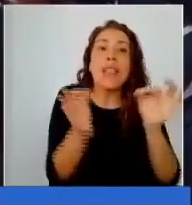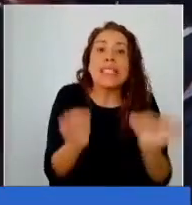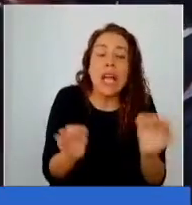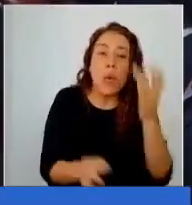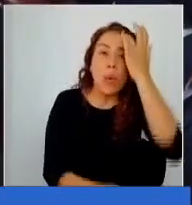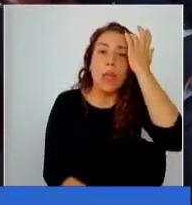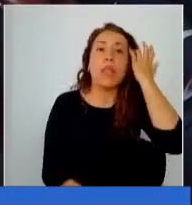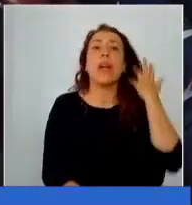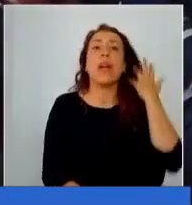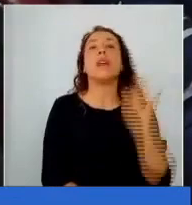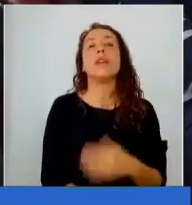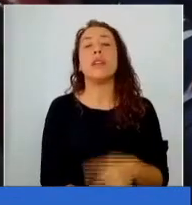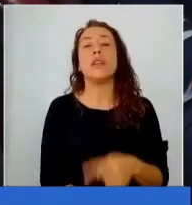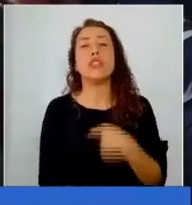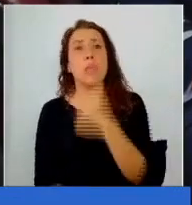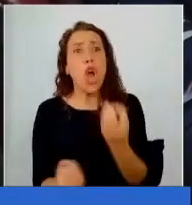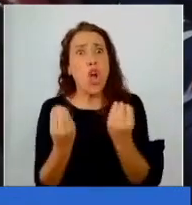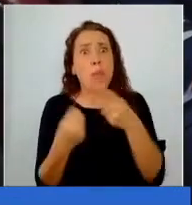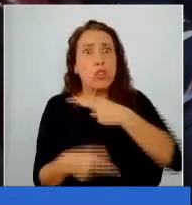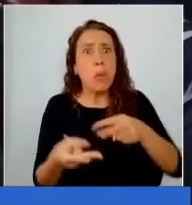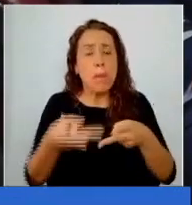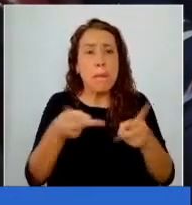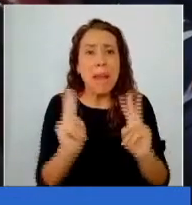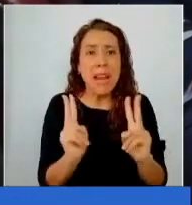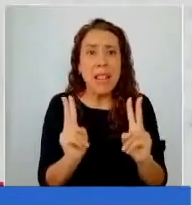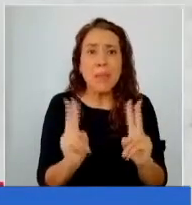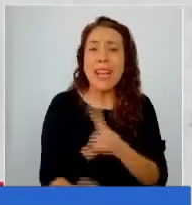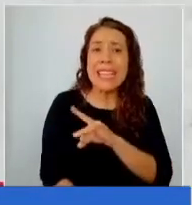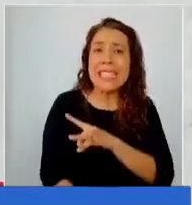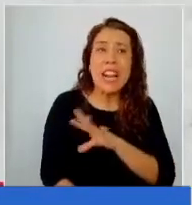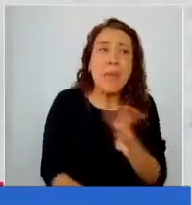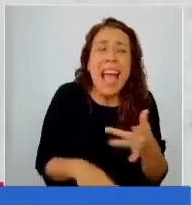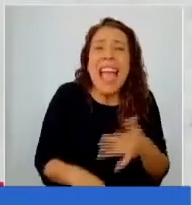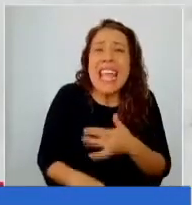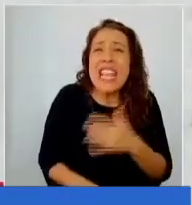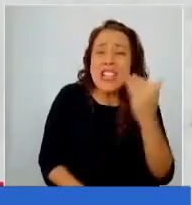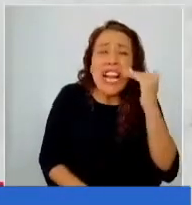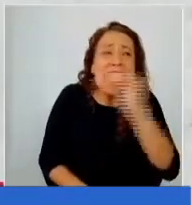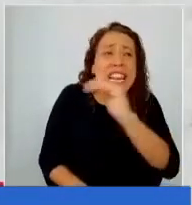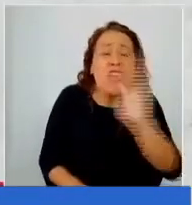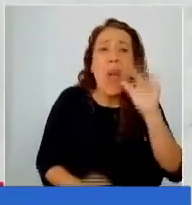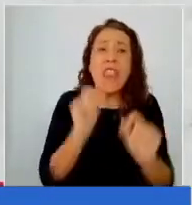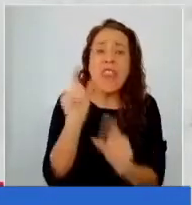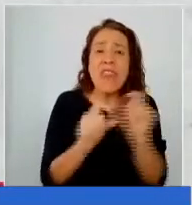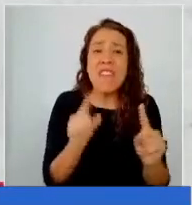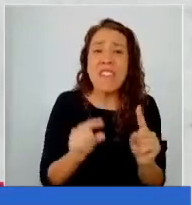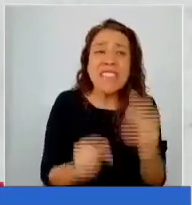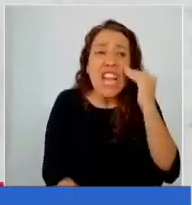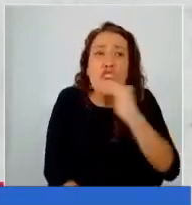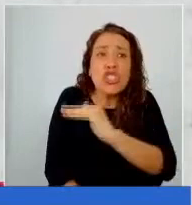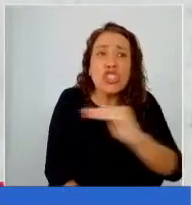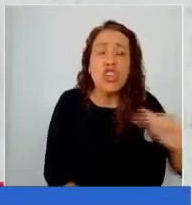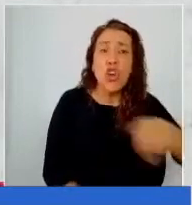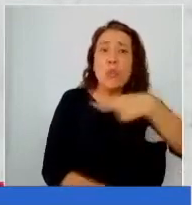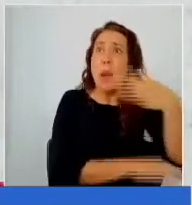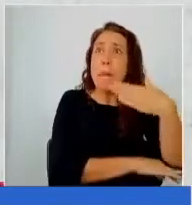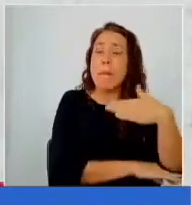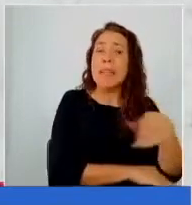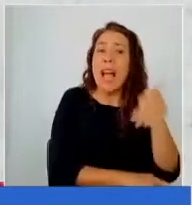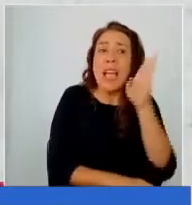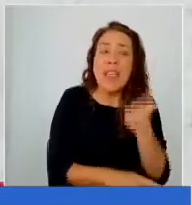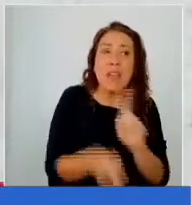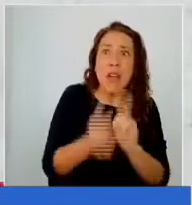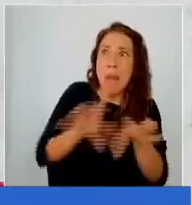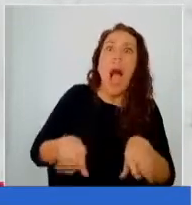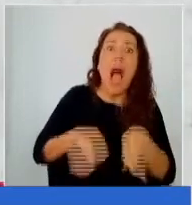cómo permitimos que los chilenos más inocentes e indefensos los niños pequeños de nuestra patria los que tengan que adaptarse y